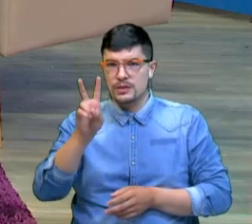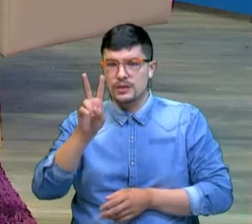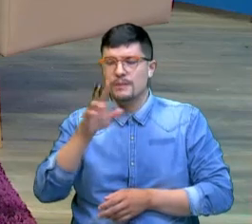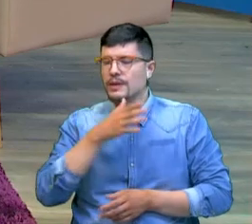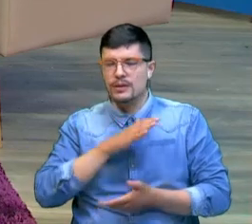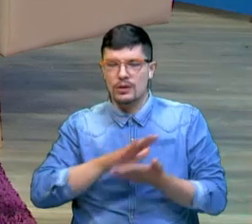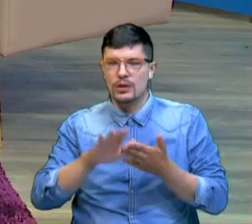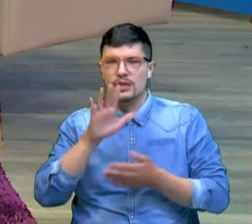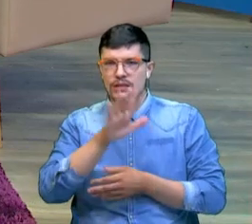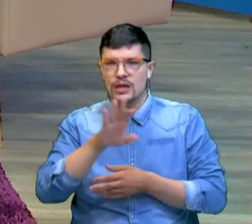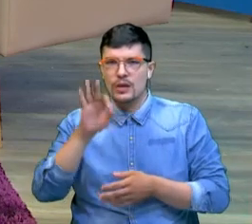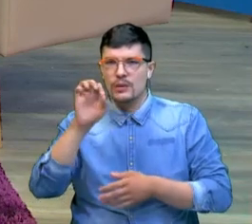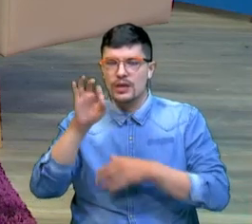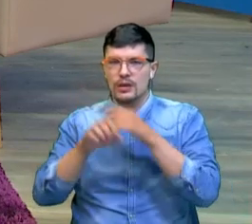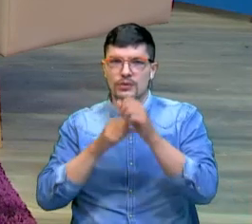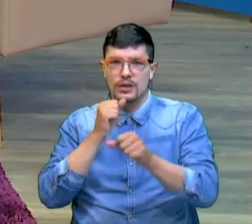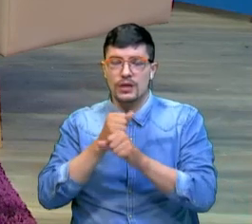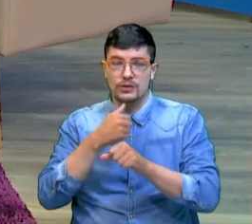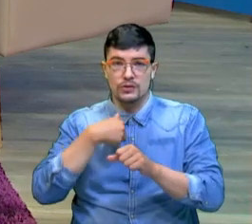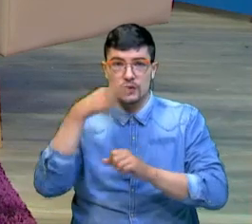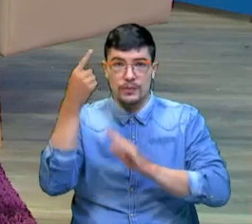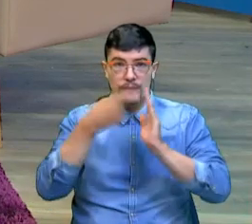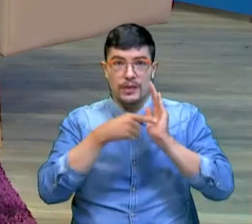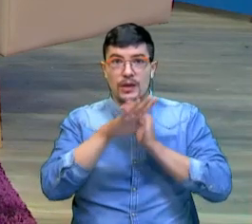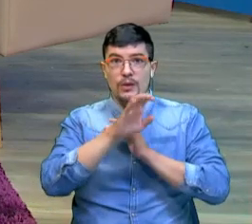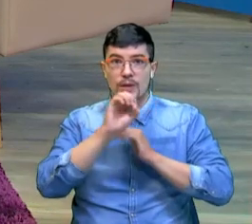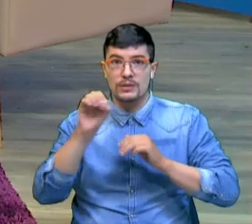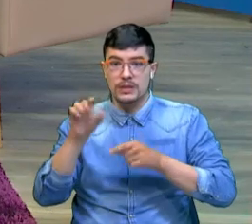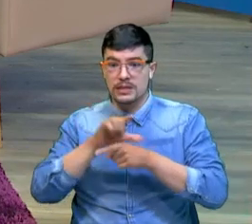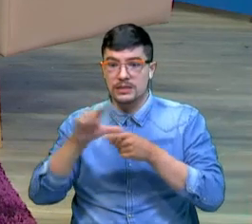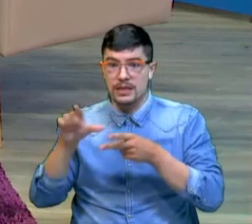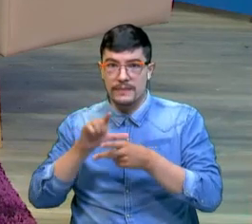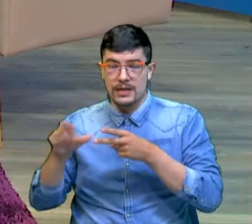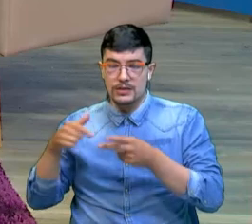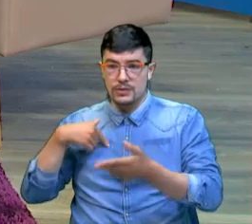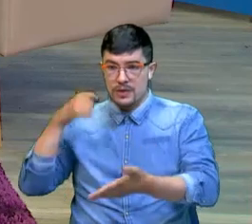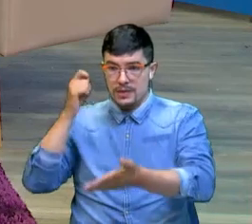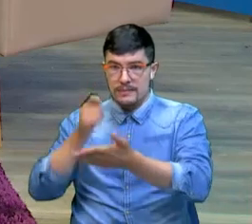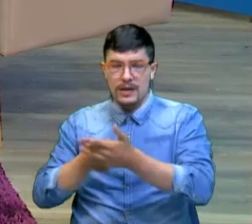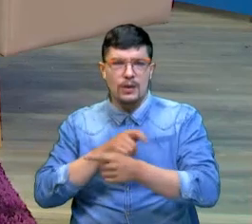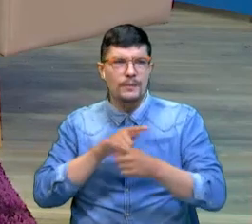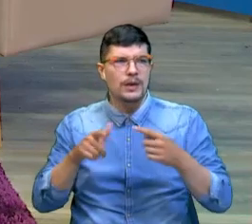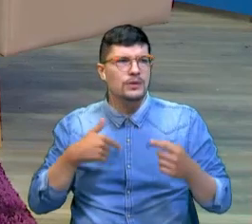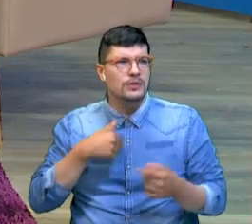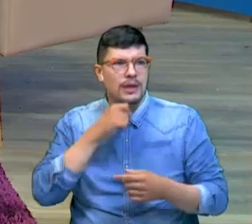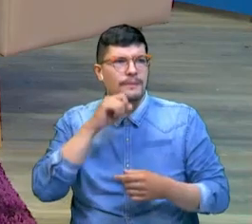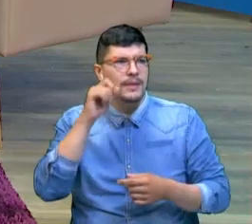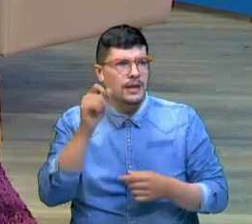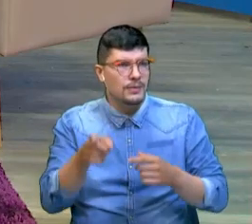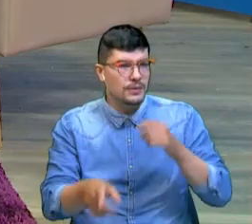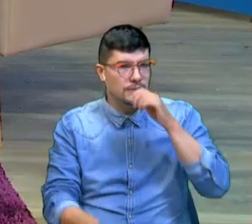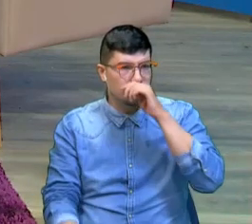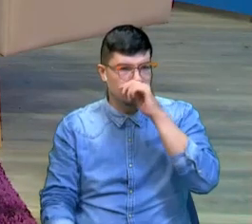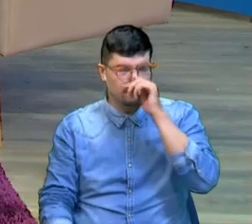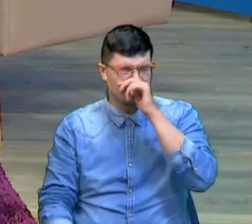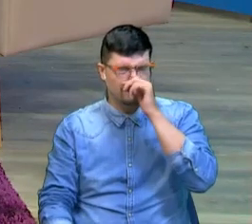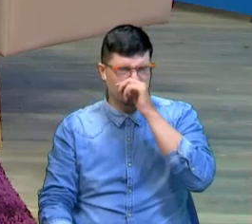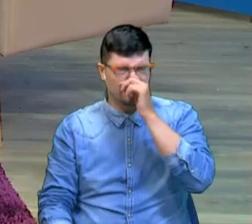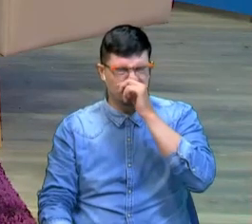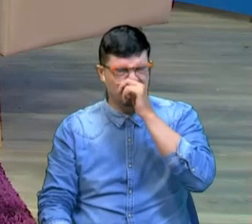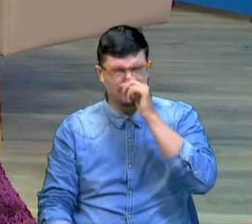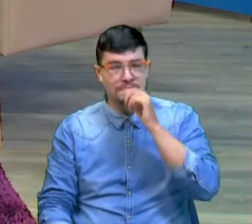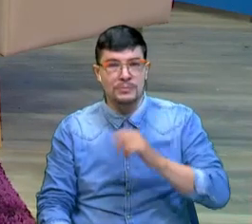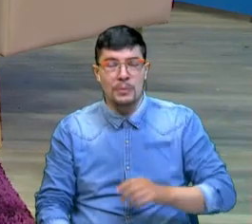años, tengo 1.400 semanas cotizadas. mi pregunta es, si